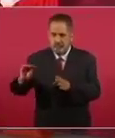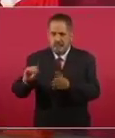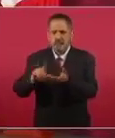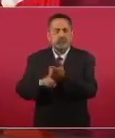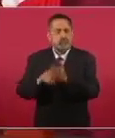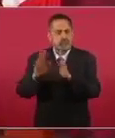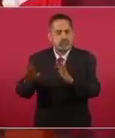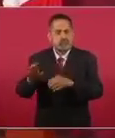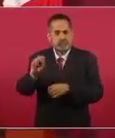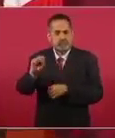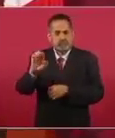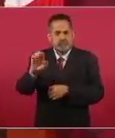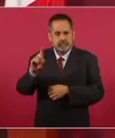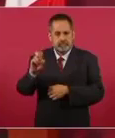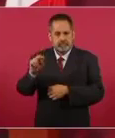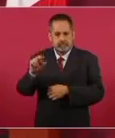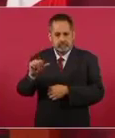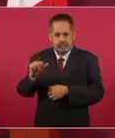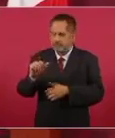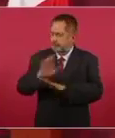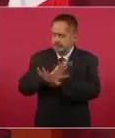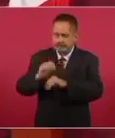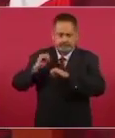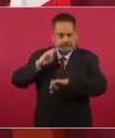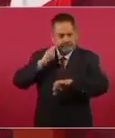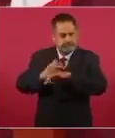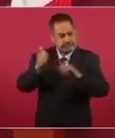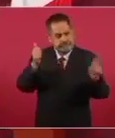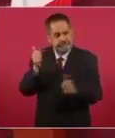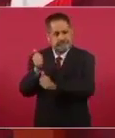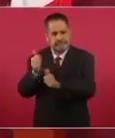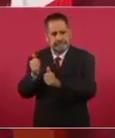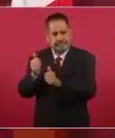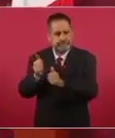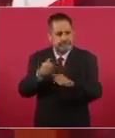Defensa. Ya la cuestión